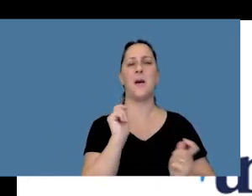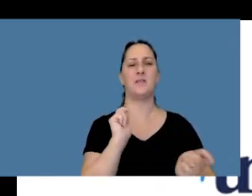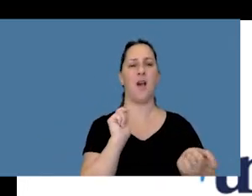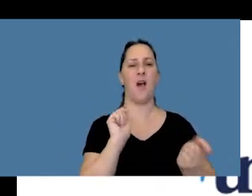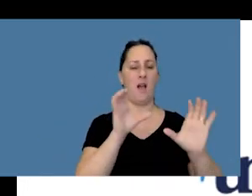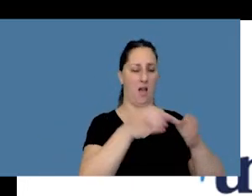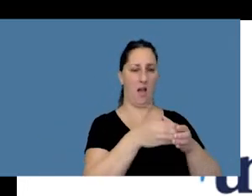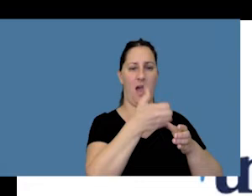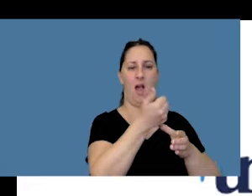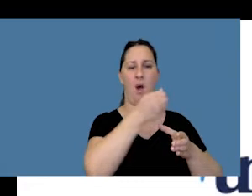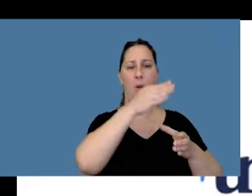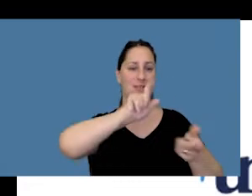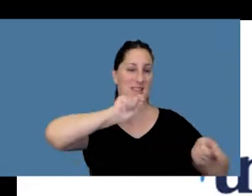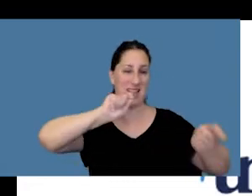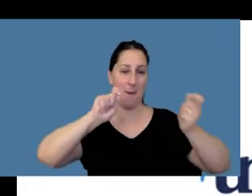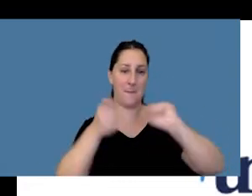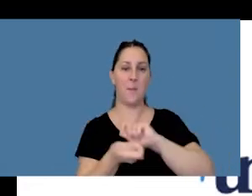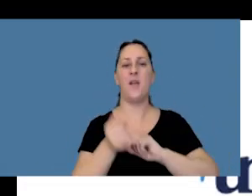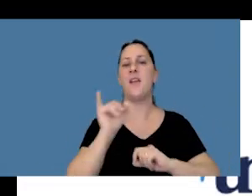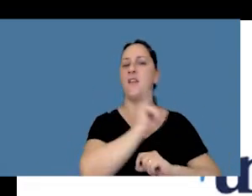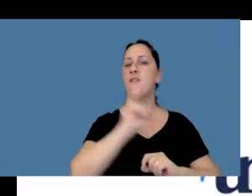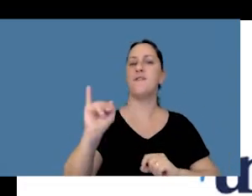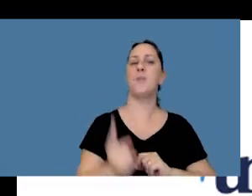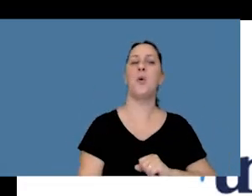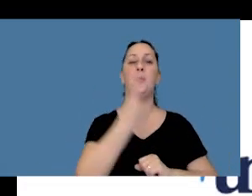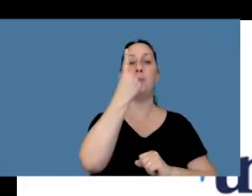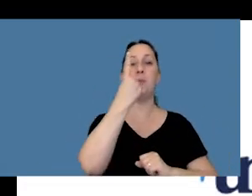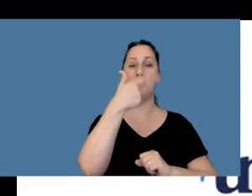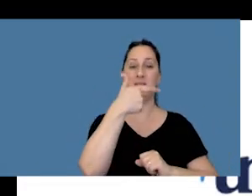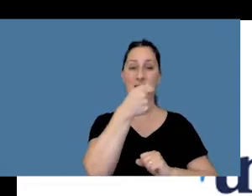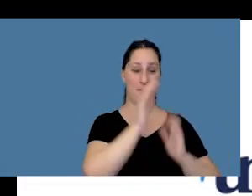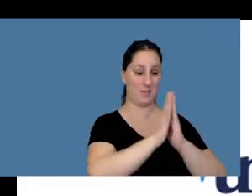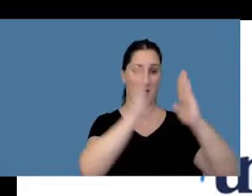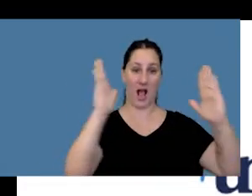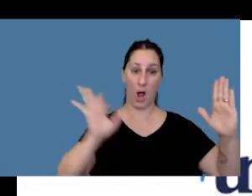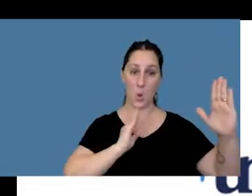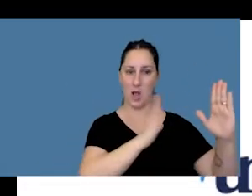para informar el primer semestre de ese año? Vamos a tener que